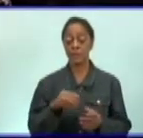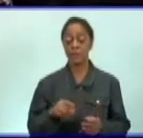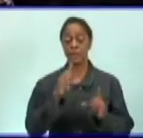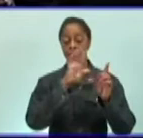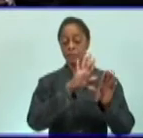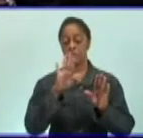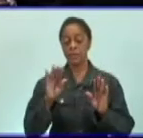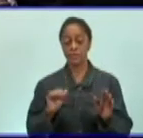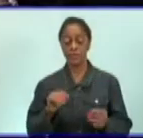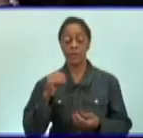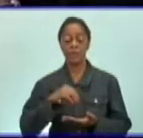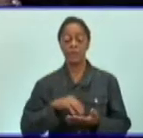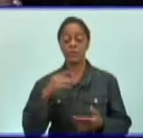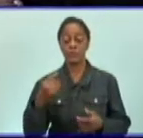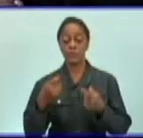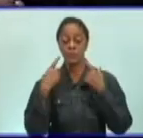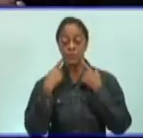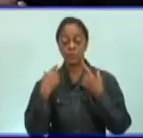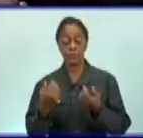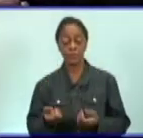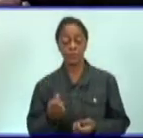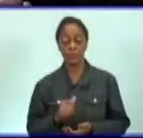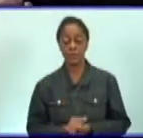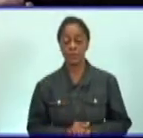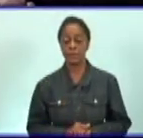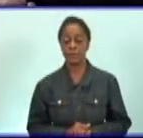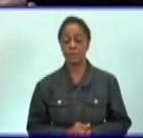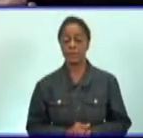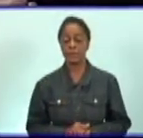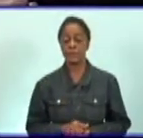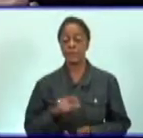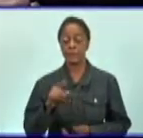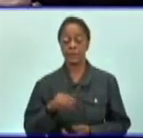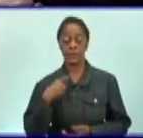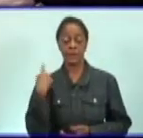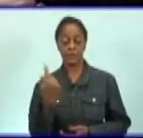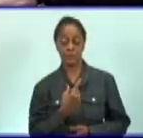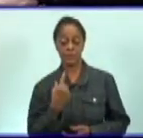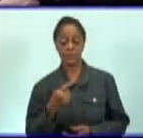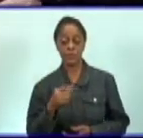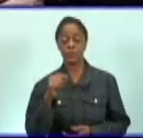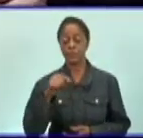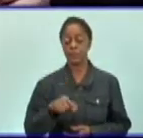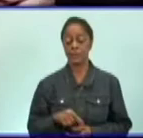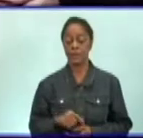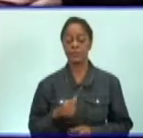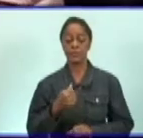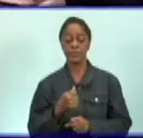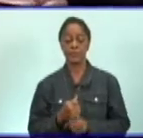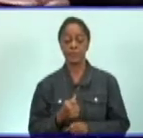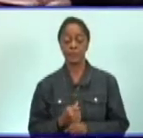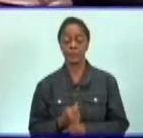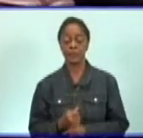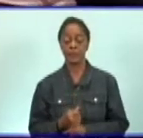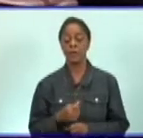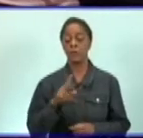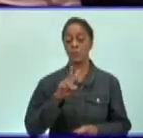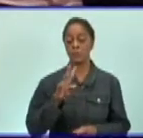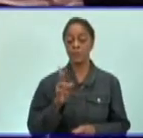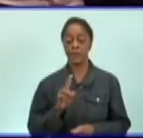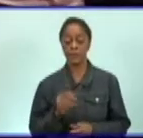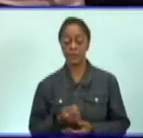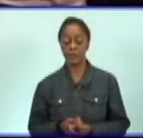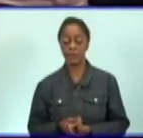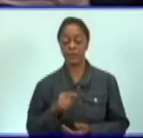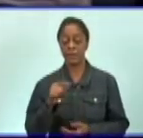tablas, donde lo fundamental es que nosotros vamos, en este caso, a trabajar con variables.